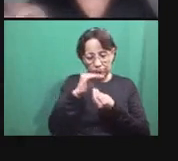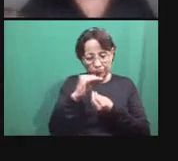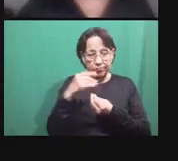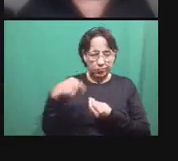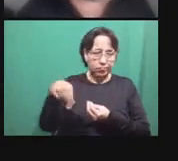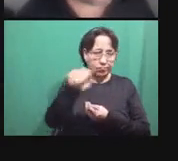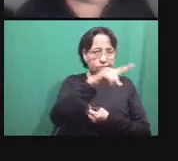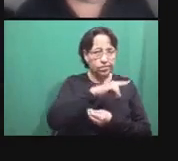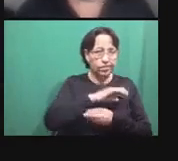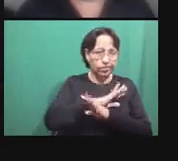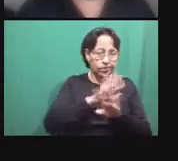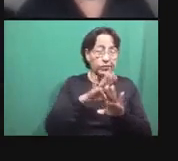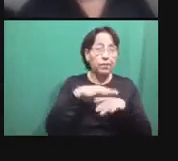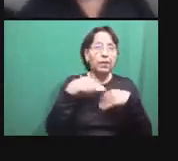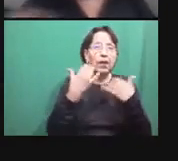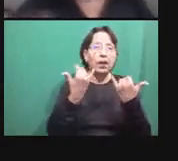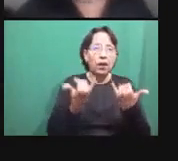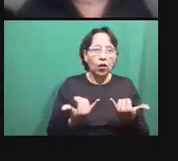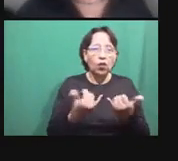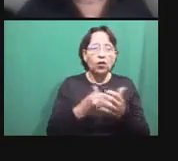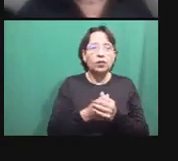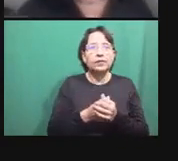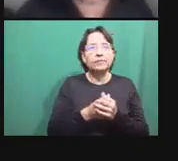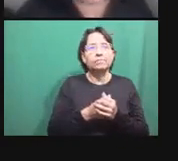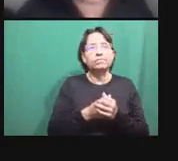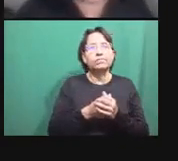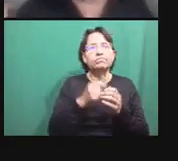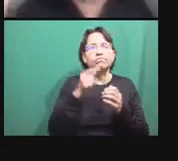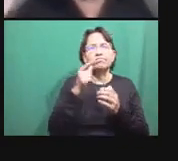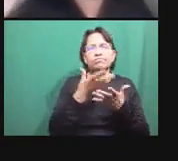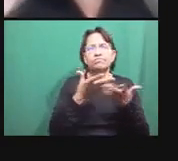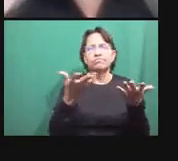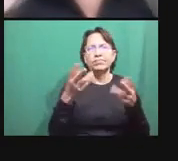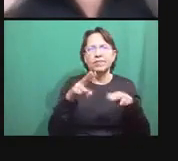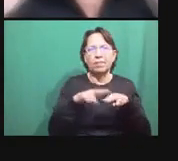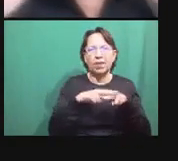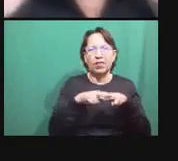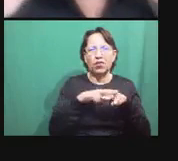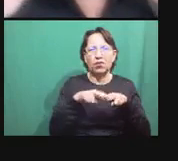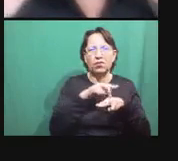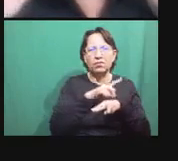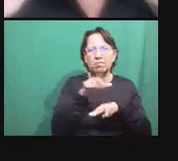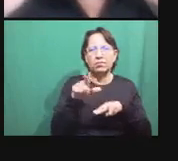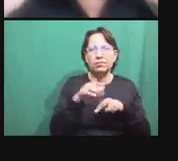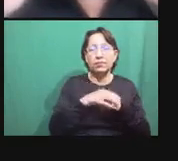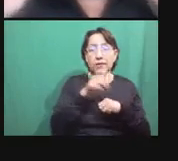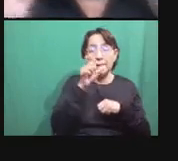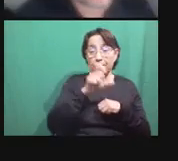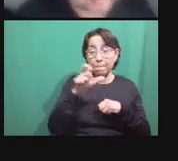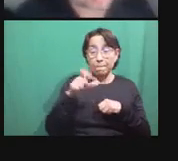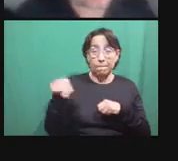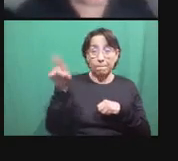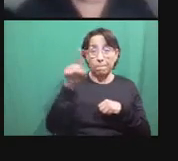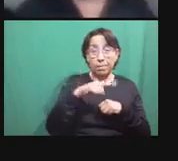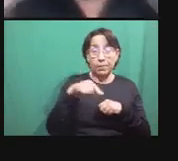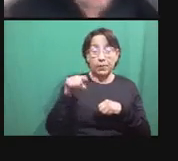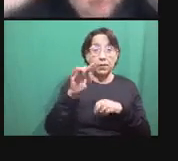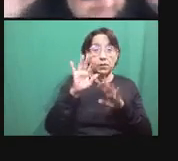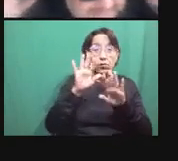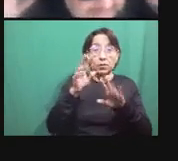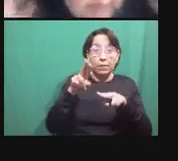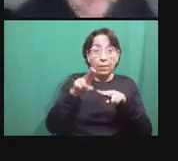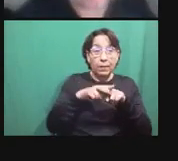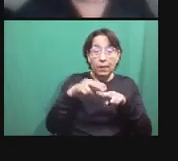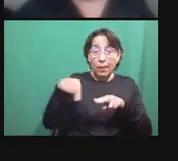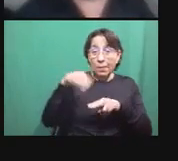elementos de infraestructura? Por ejemplo, estos artefactos del metro de Medellín, donde para las personas esa cosa es sagrada,